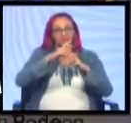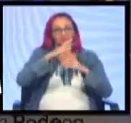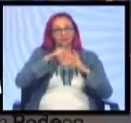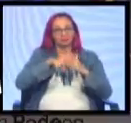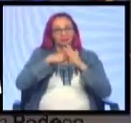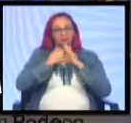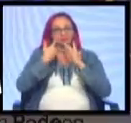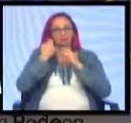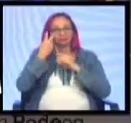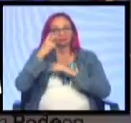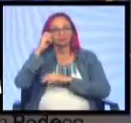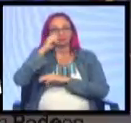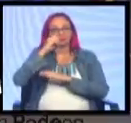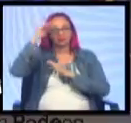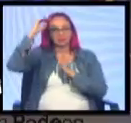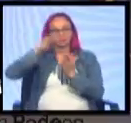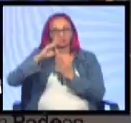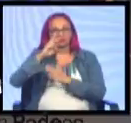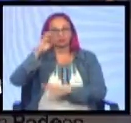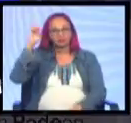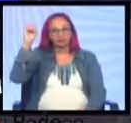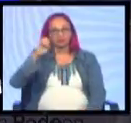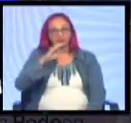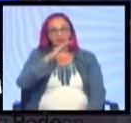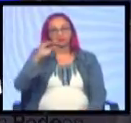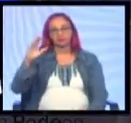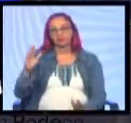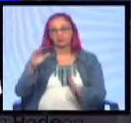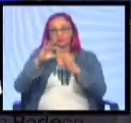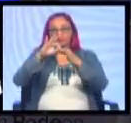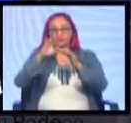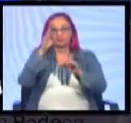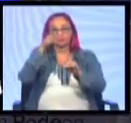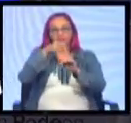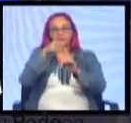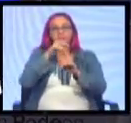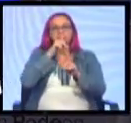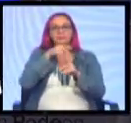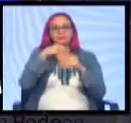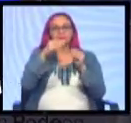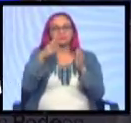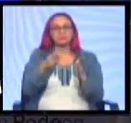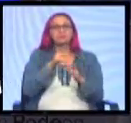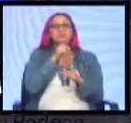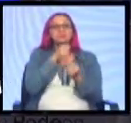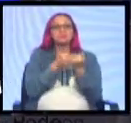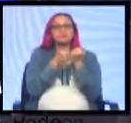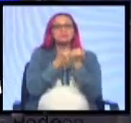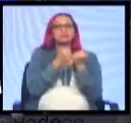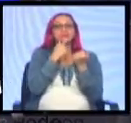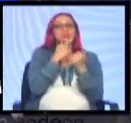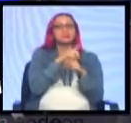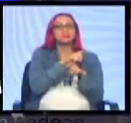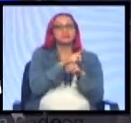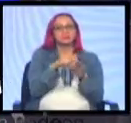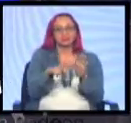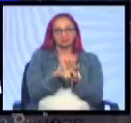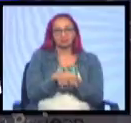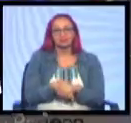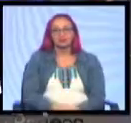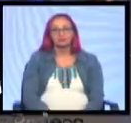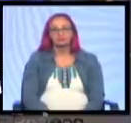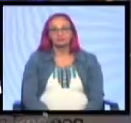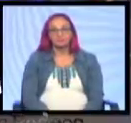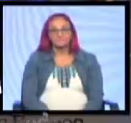inicio era del 12% y la rebajaron al 6%, perjudicando directamente, dice, al vendedor que sí apoya las loterías legales. Doña